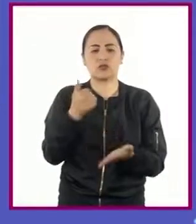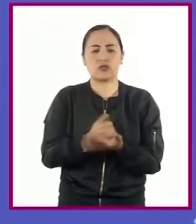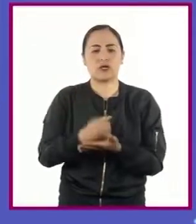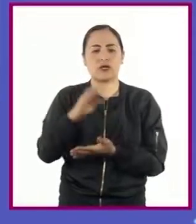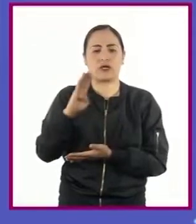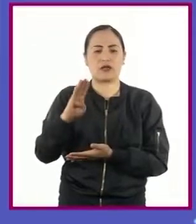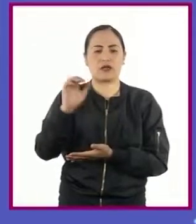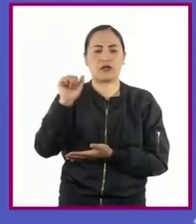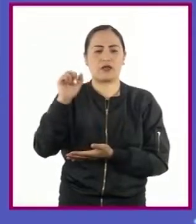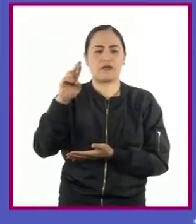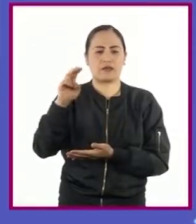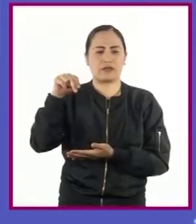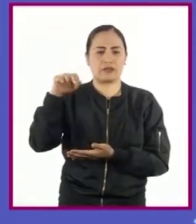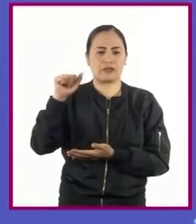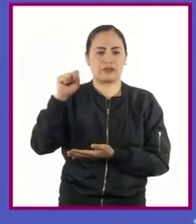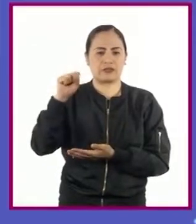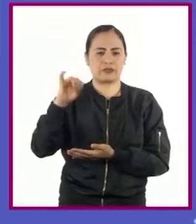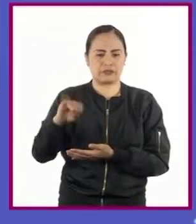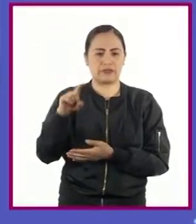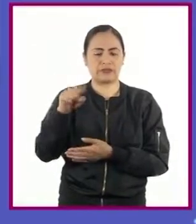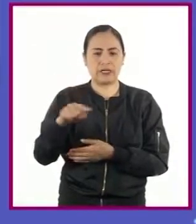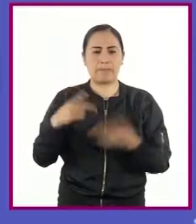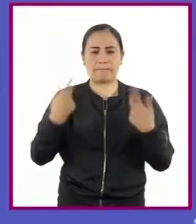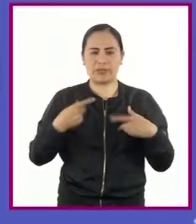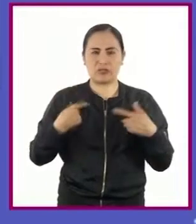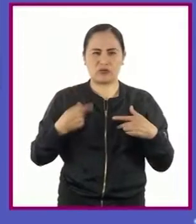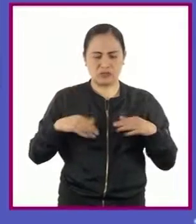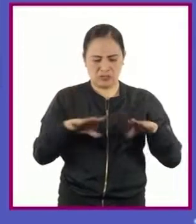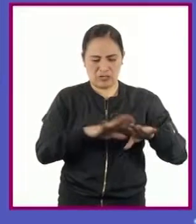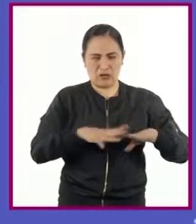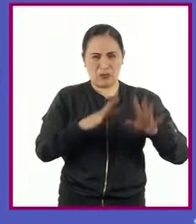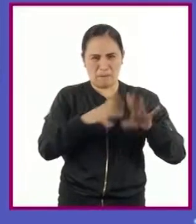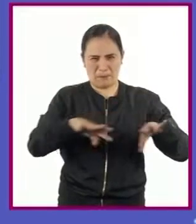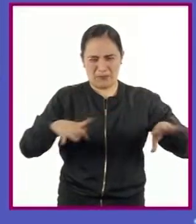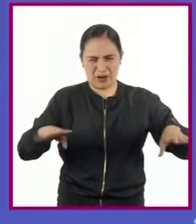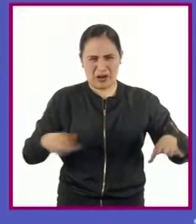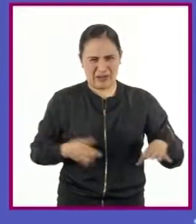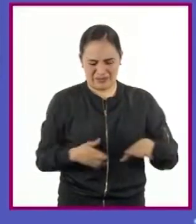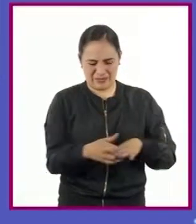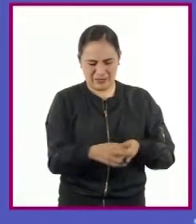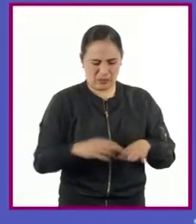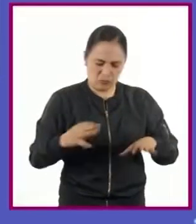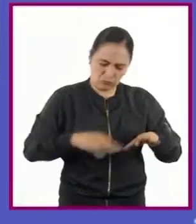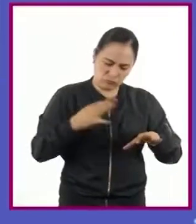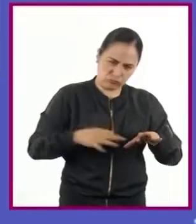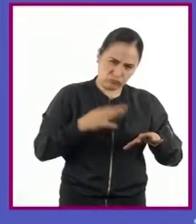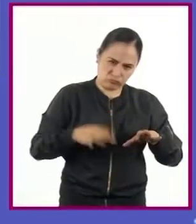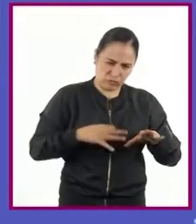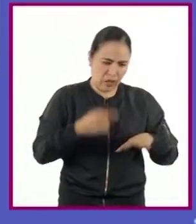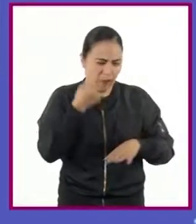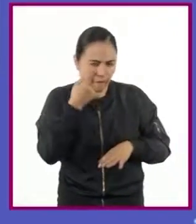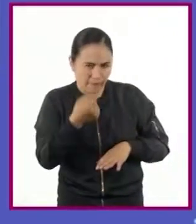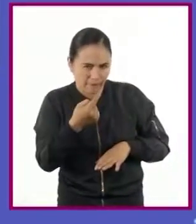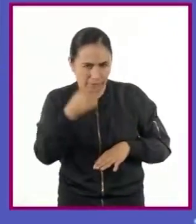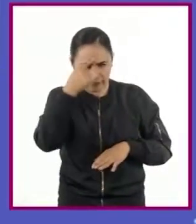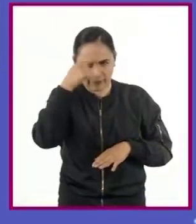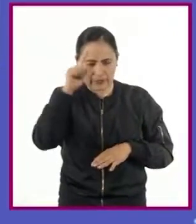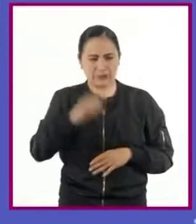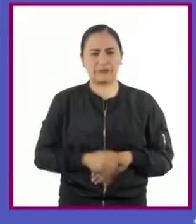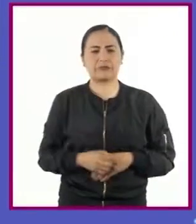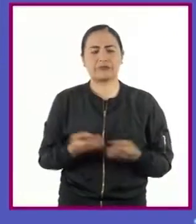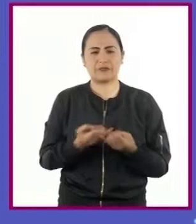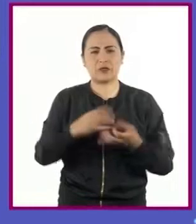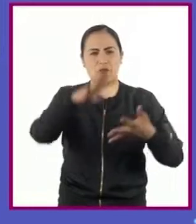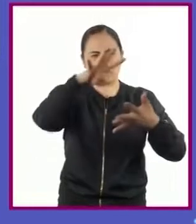apreciar a las orillas del río Ganges a los tejedores inclinados sobre telares de madera. Y ya que hablamos de los telares, ¿qué decir